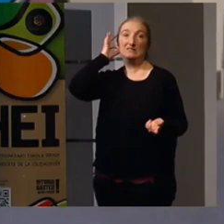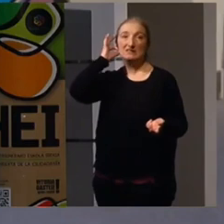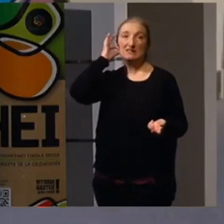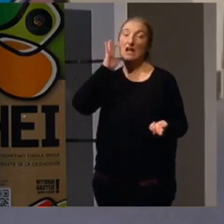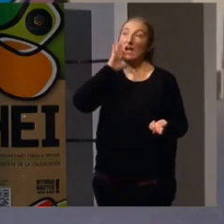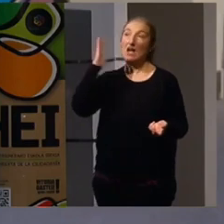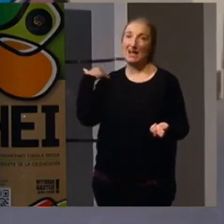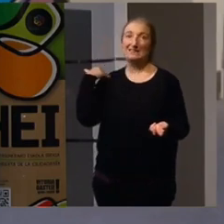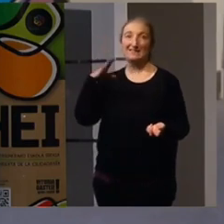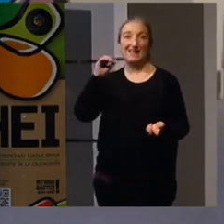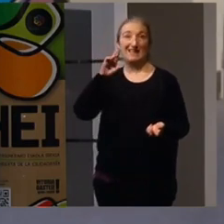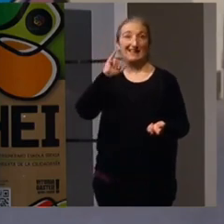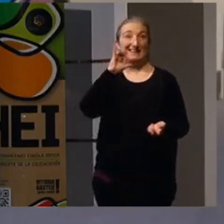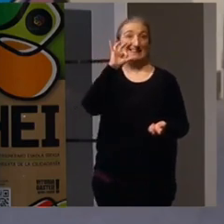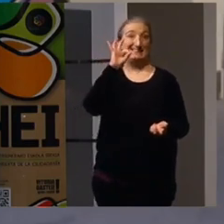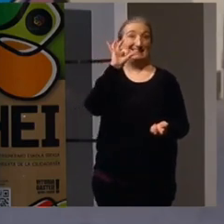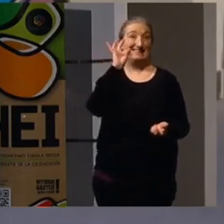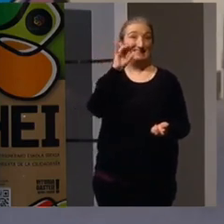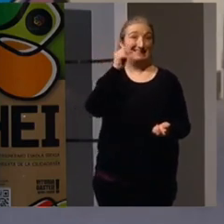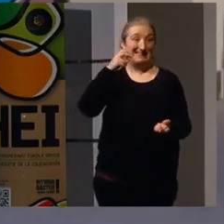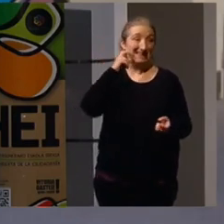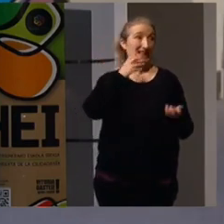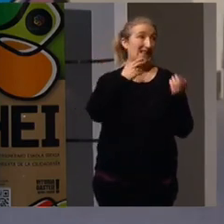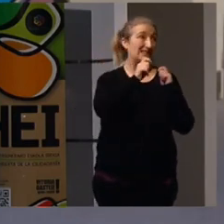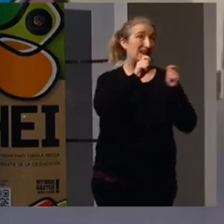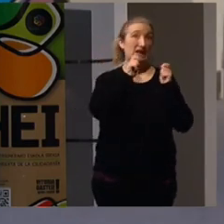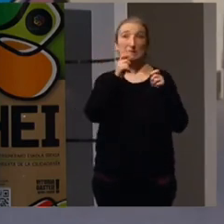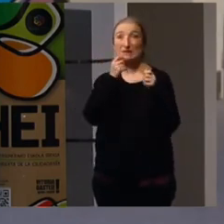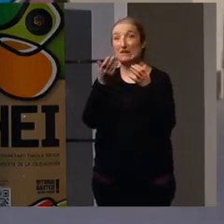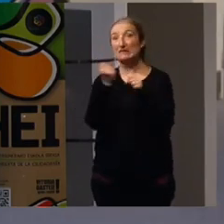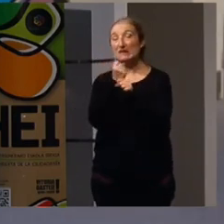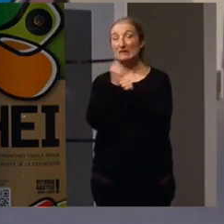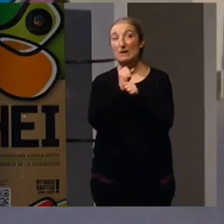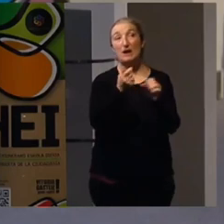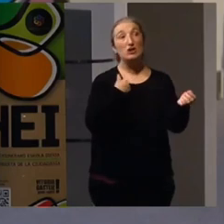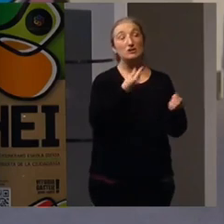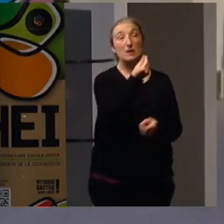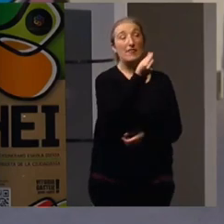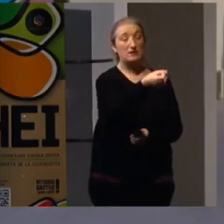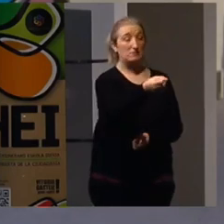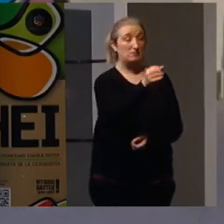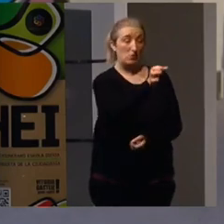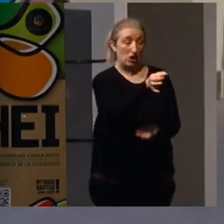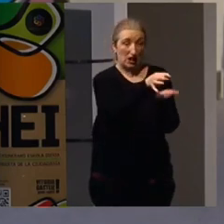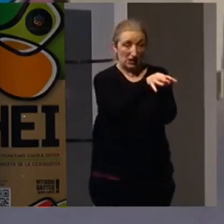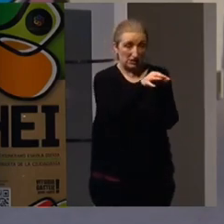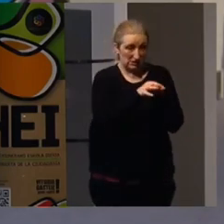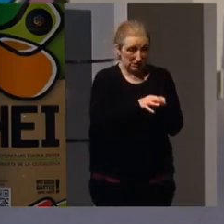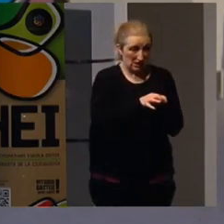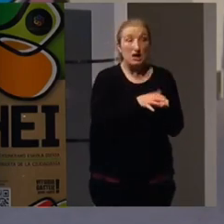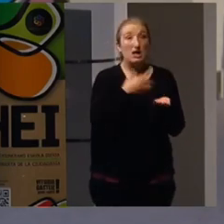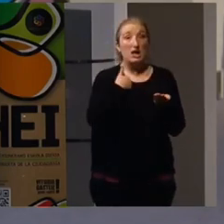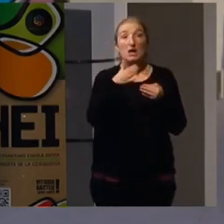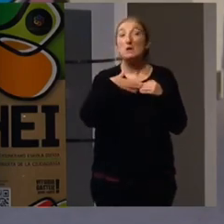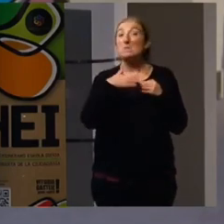que Cristina, que estaba yendo a entrevistas de trabajo donde le dicen, mira, te voy a dar una calderilla, pero como te tengo que